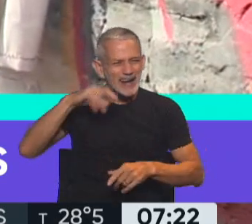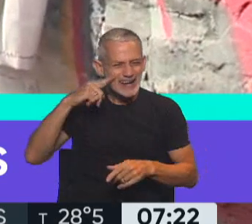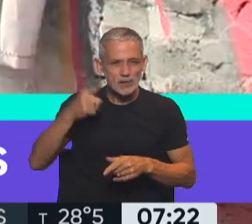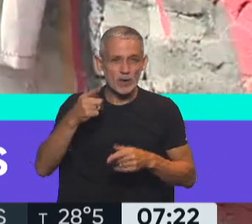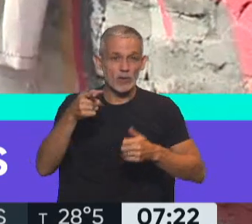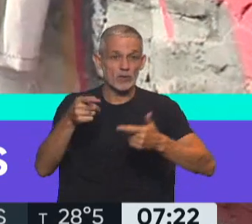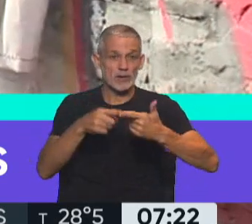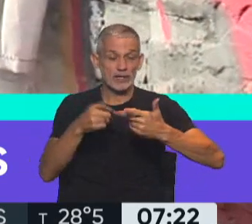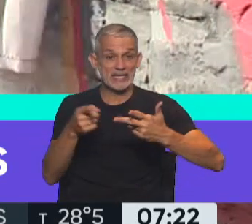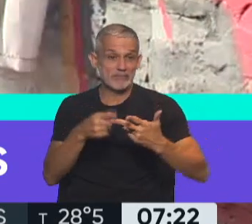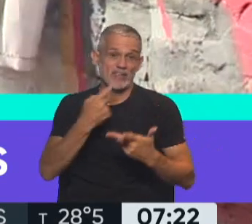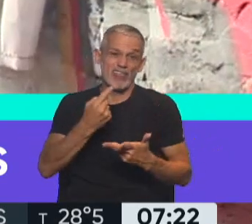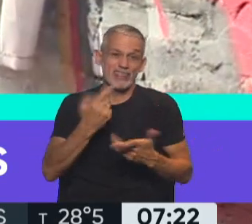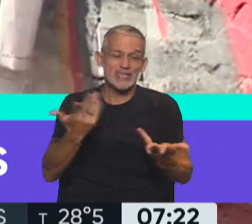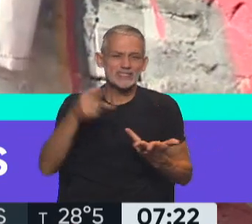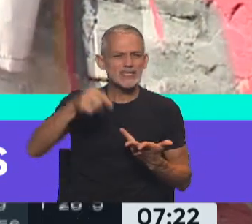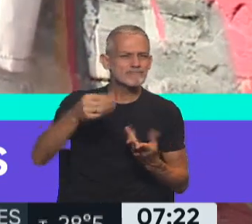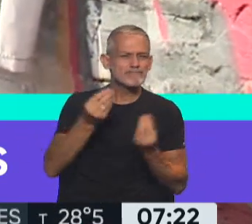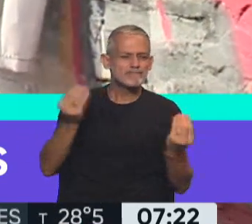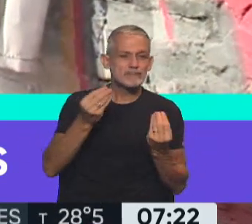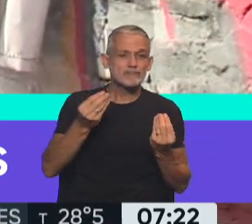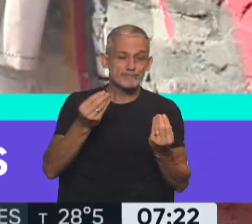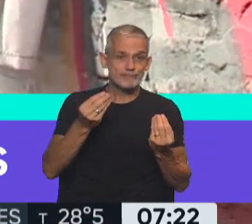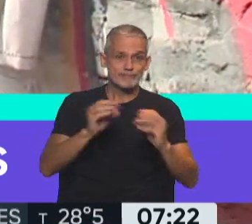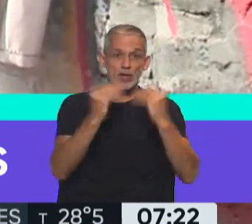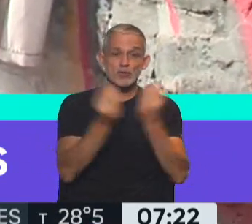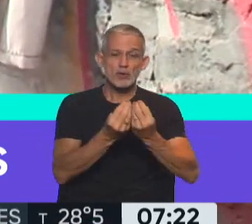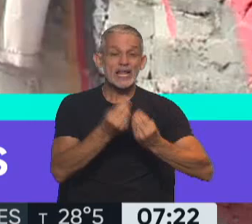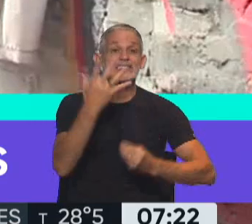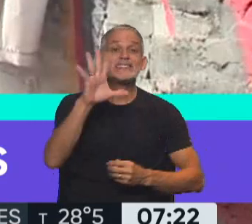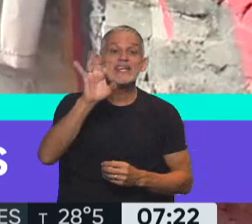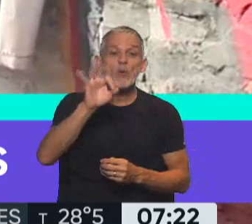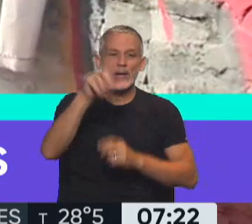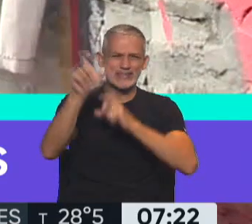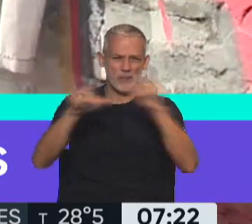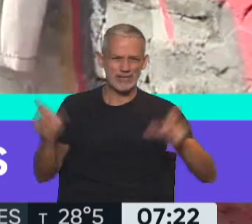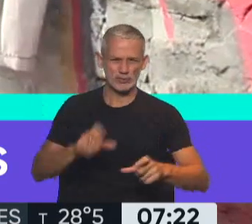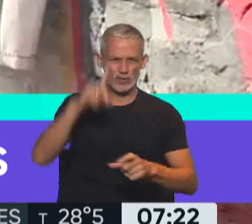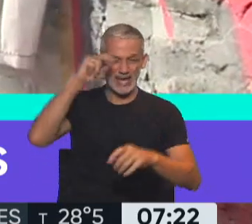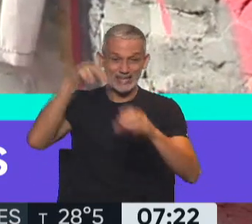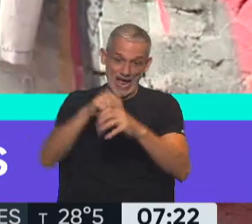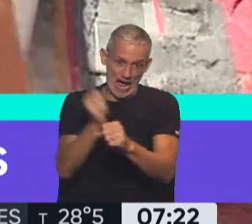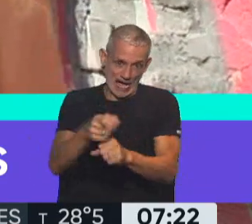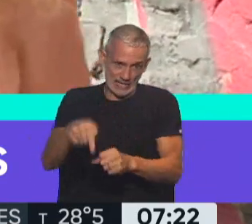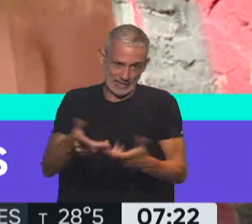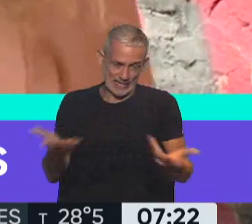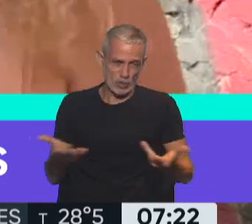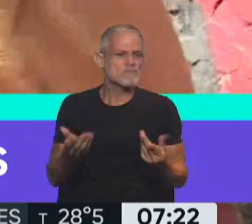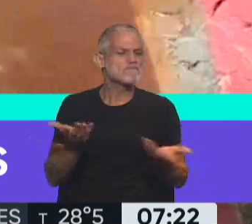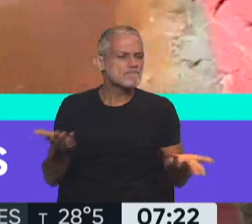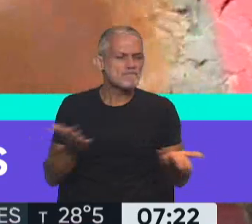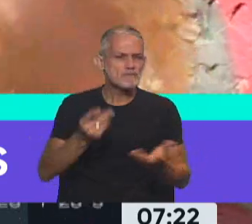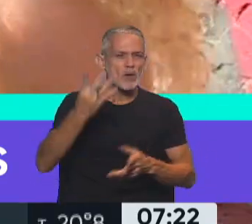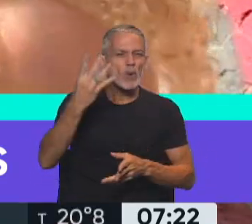a escuchar, es que estamos hablando de más de 50 personas internadas hasta el momento. ¿Qué pasa?